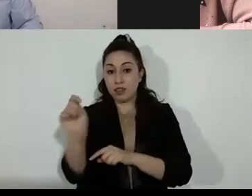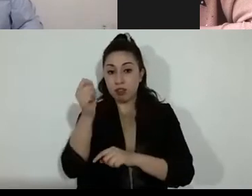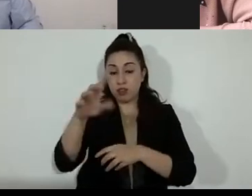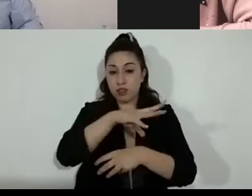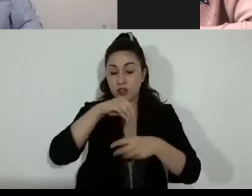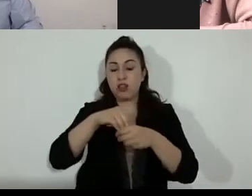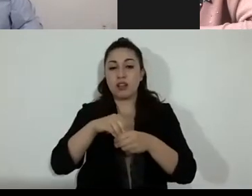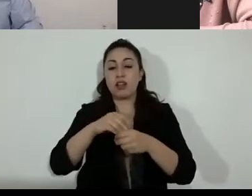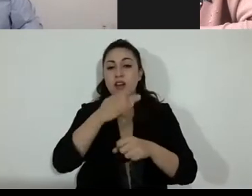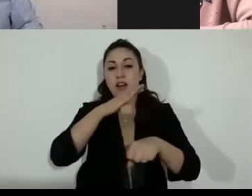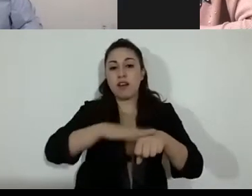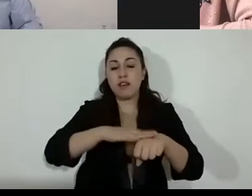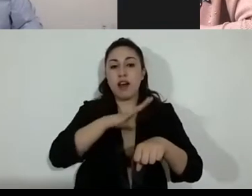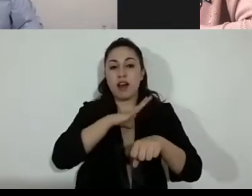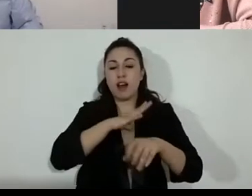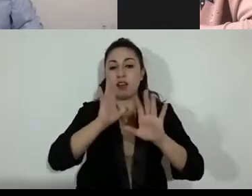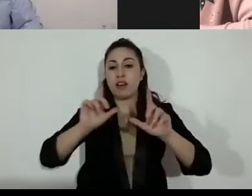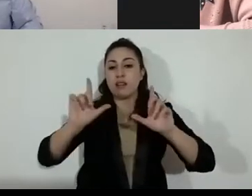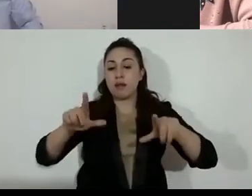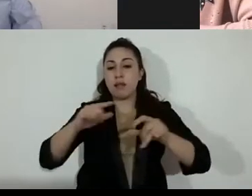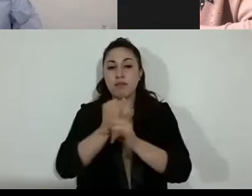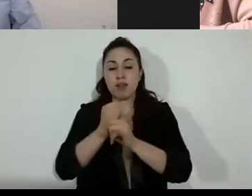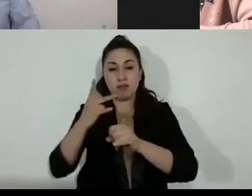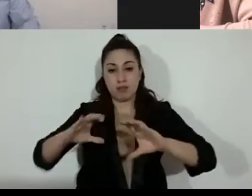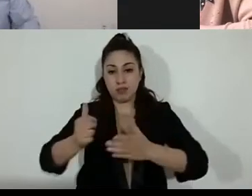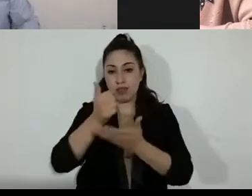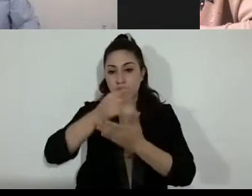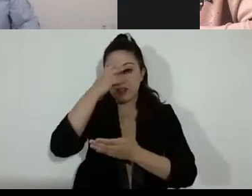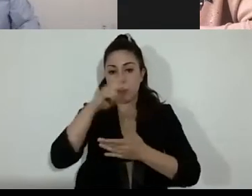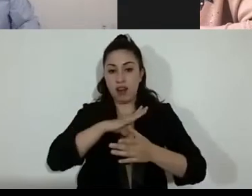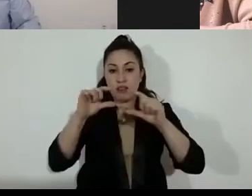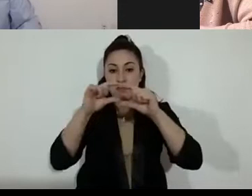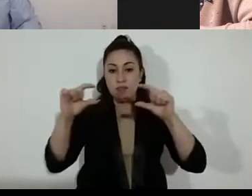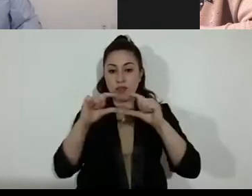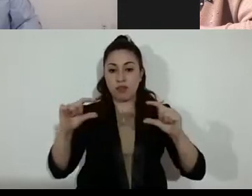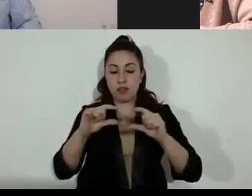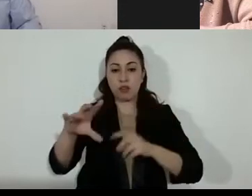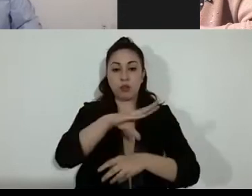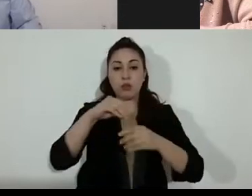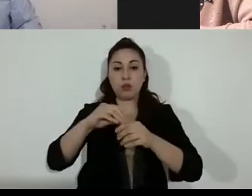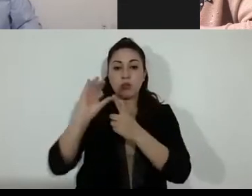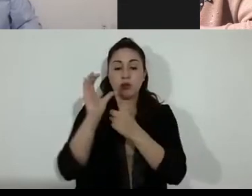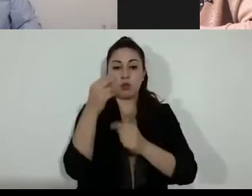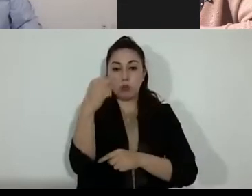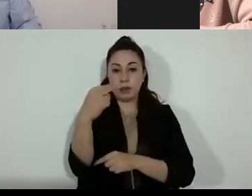Junta que ya se crearon en la página oficial del Congreso los apartados de las comisiones y los comités y de igual